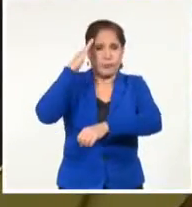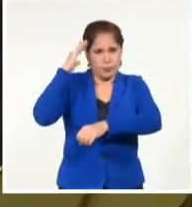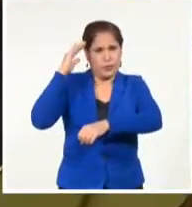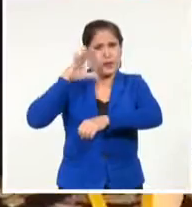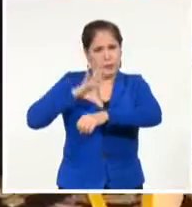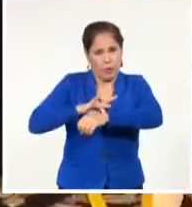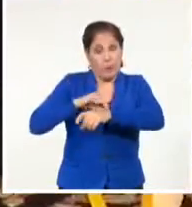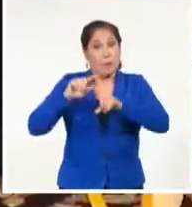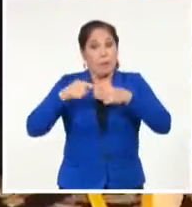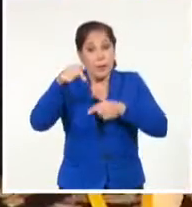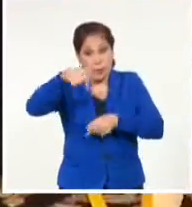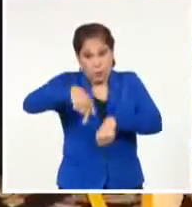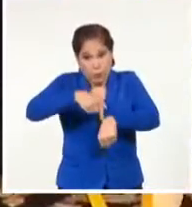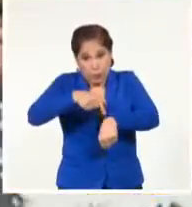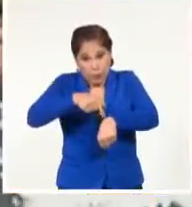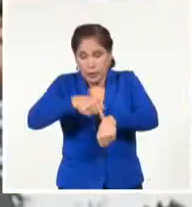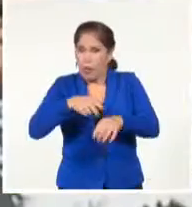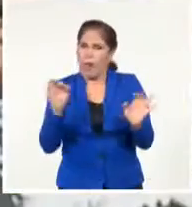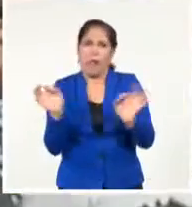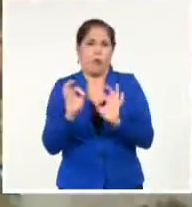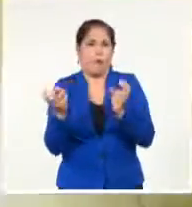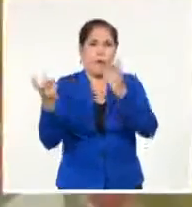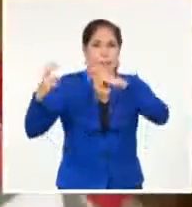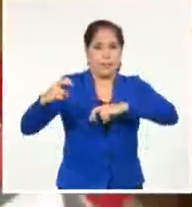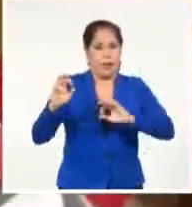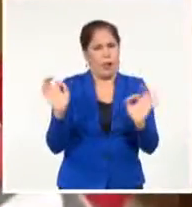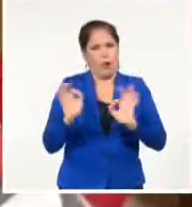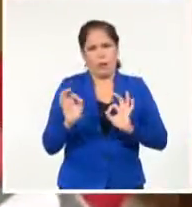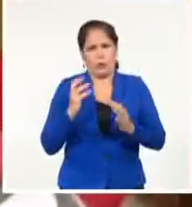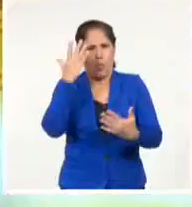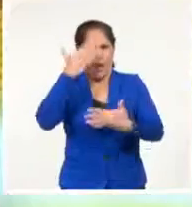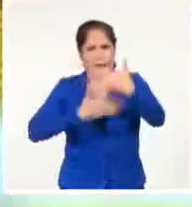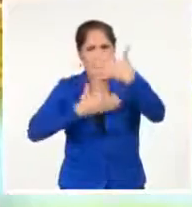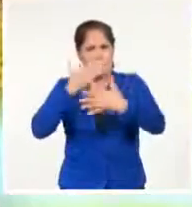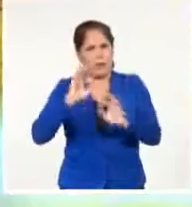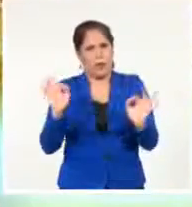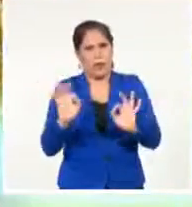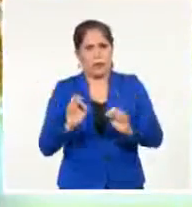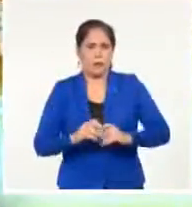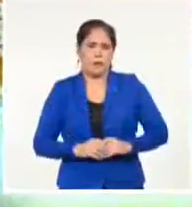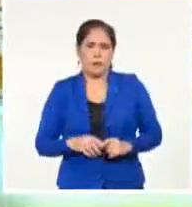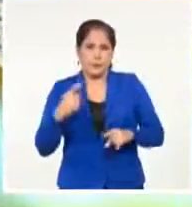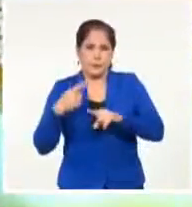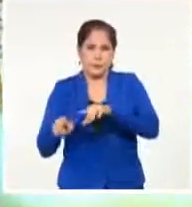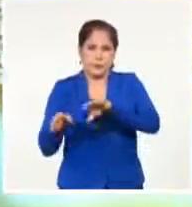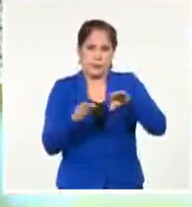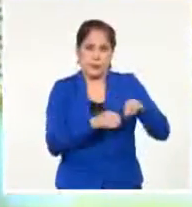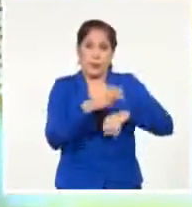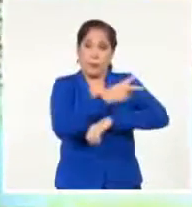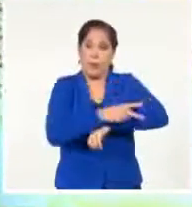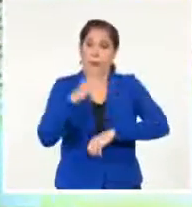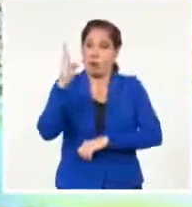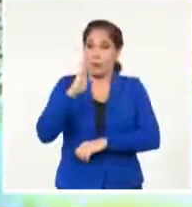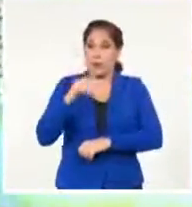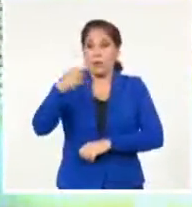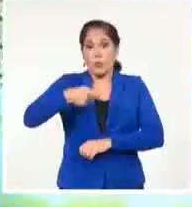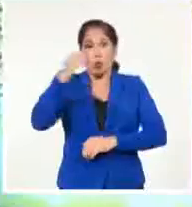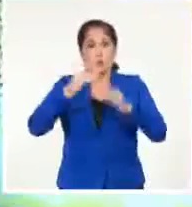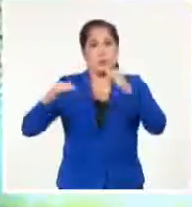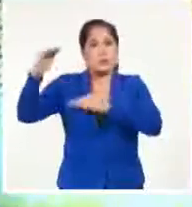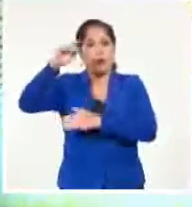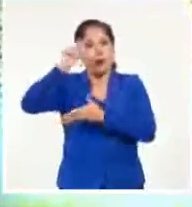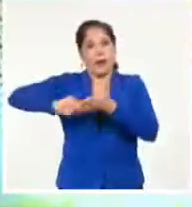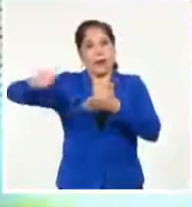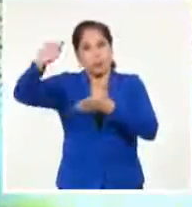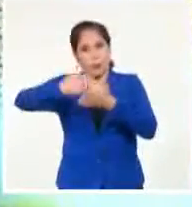pero hasta ese momento no se habían visto personalmente. Vamos a Brasil. El Tribunal Superior